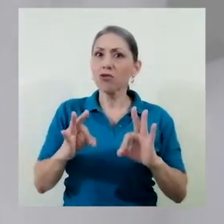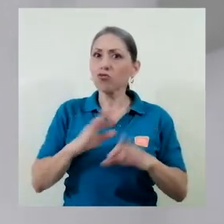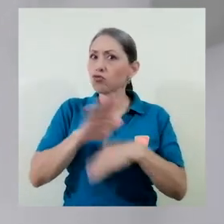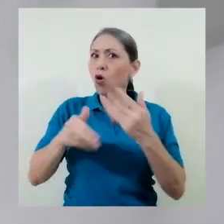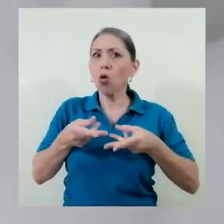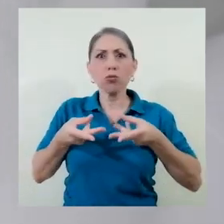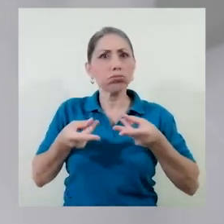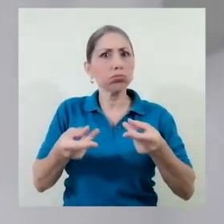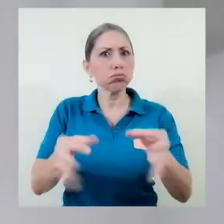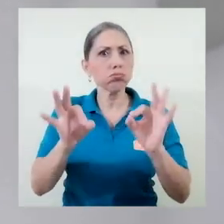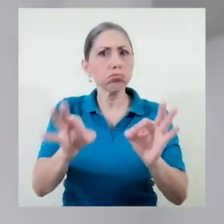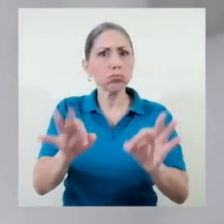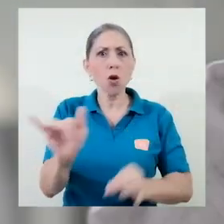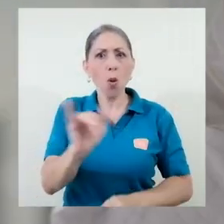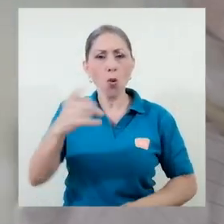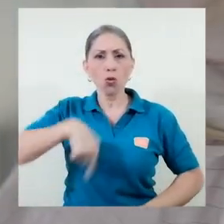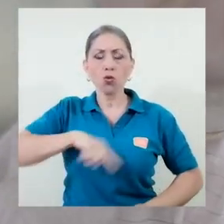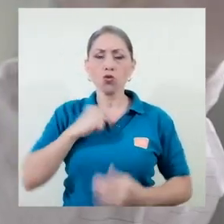ocurrió del modo que esperábamos.